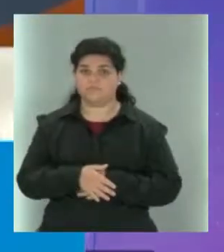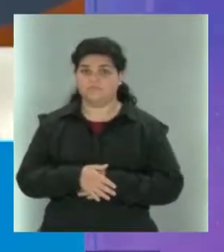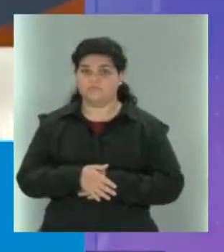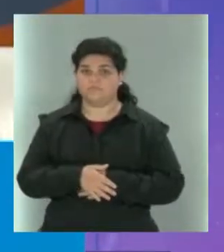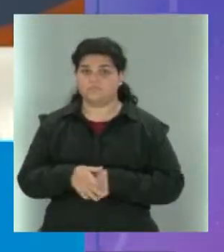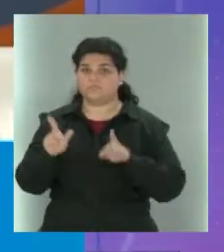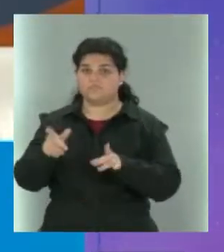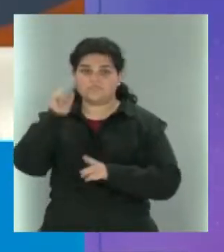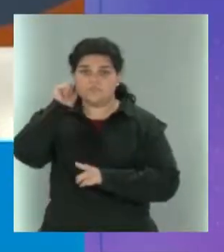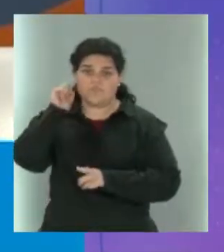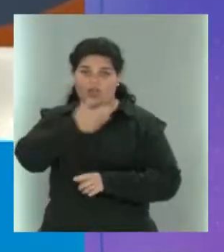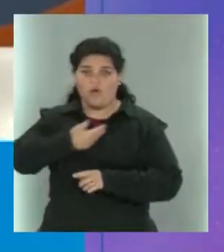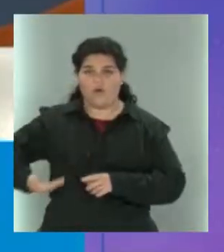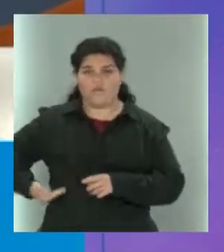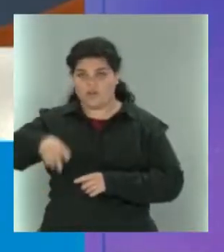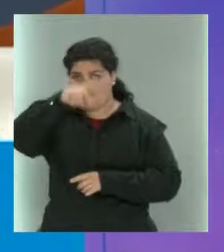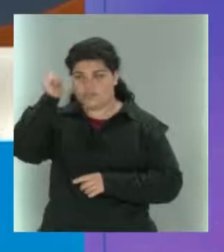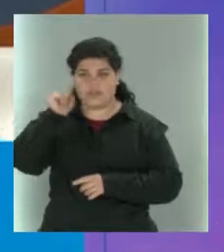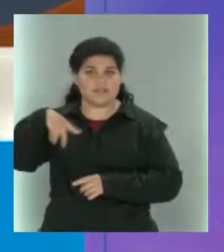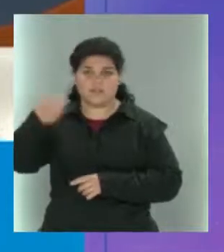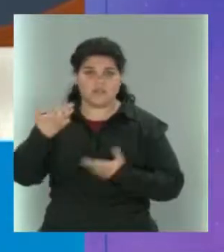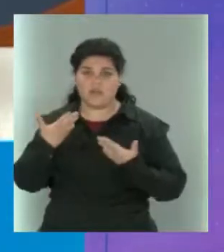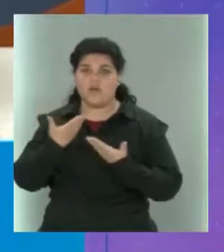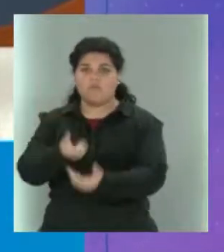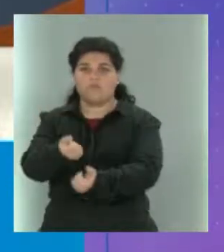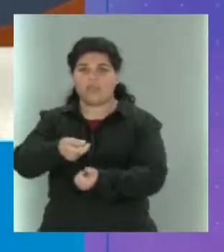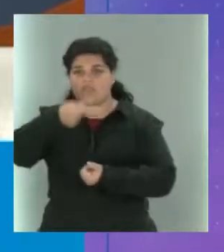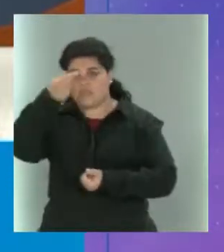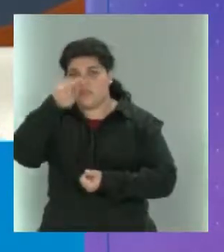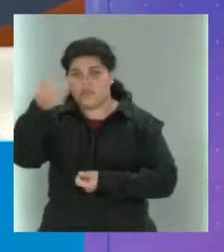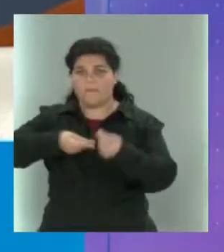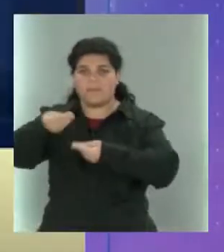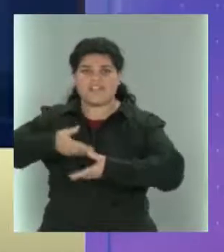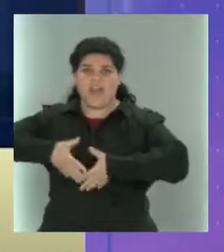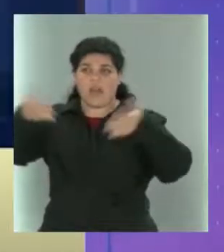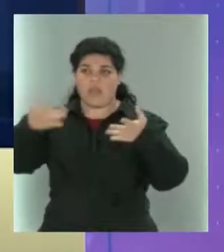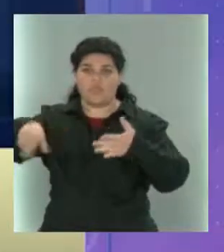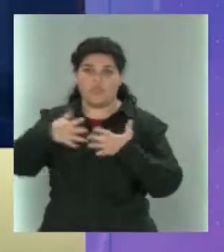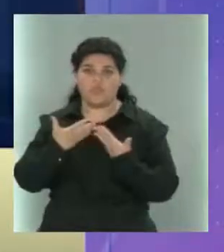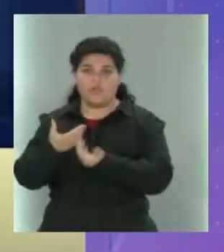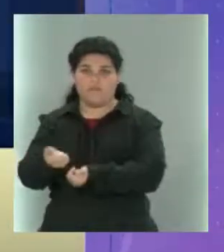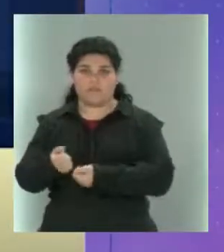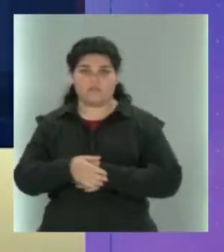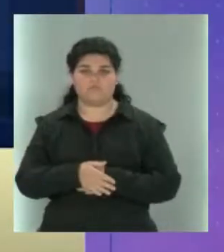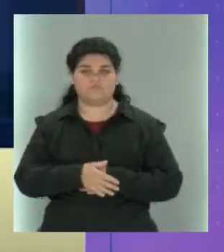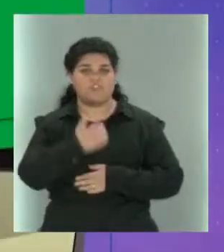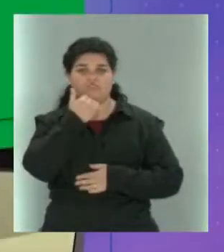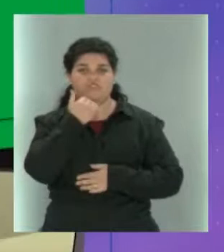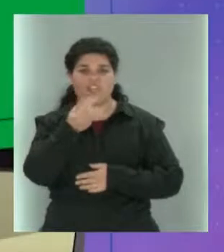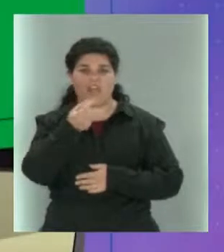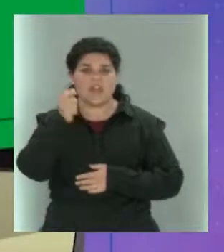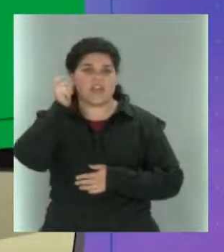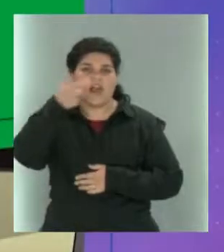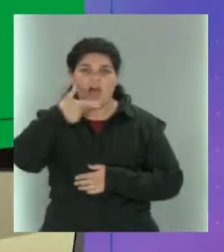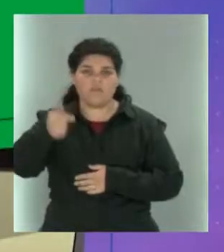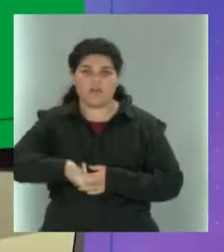nacional claramente han defendido los intereses y las ganancias de las grandes empresas. Igual no sé hasta qué punto es cierto de que aumentó la nafta, porque yo